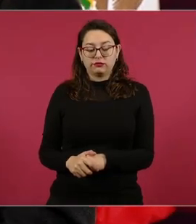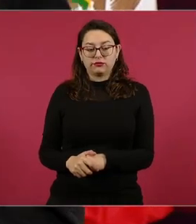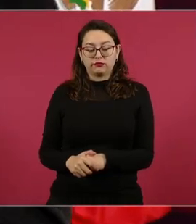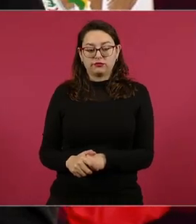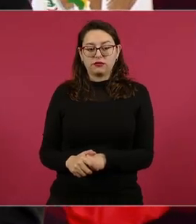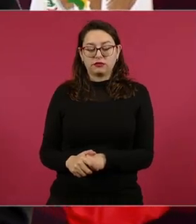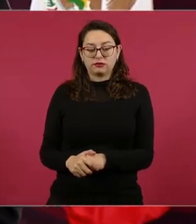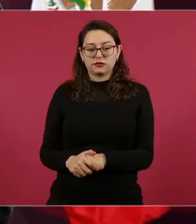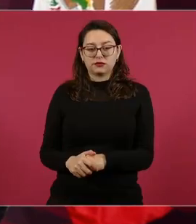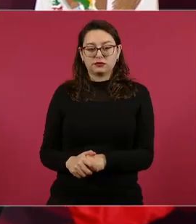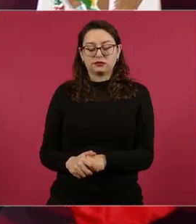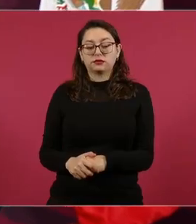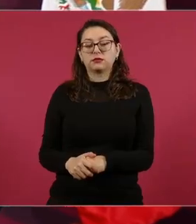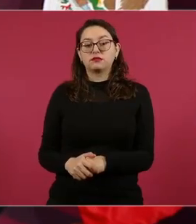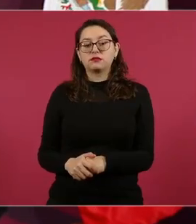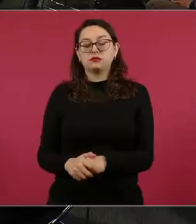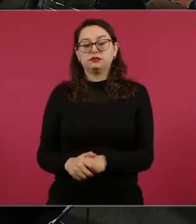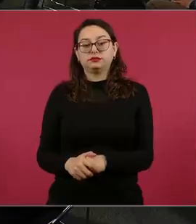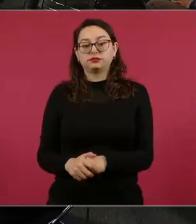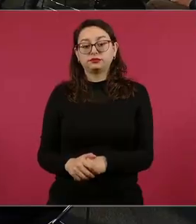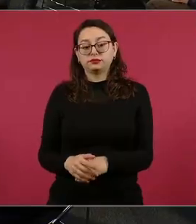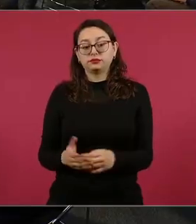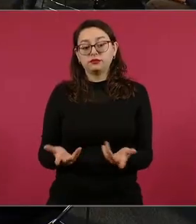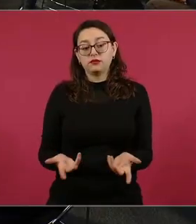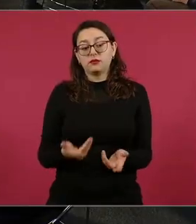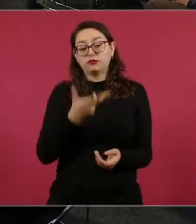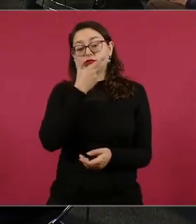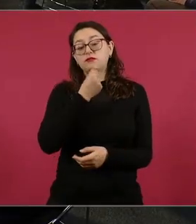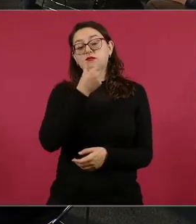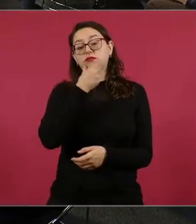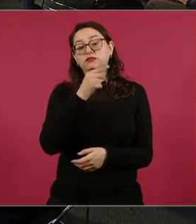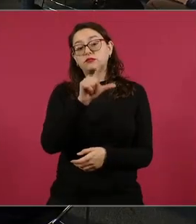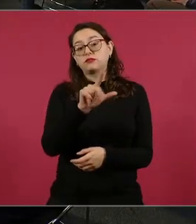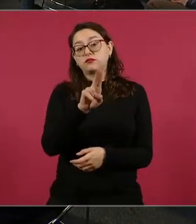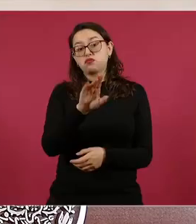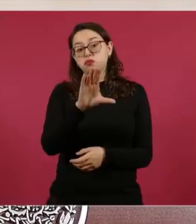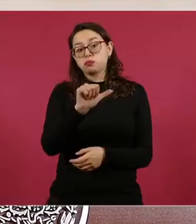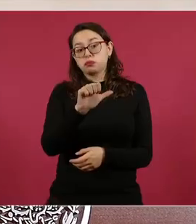asesor del conservadurismo, Lucas Alamán,